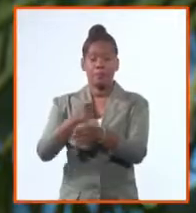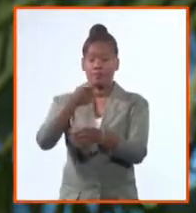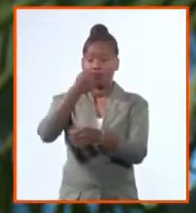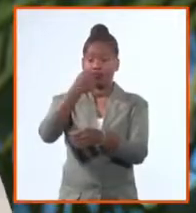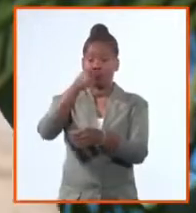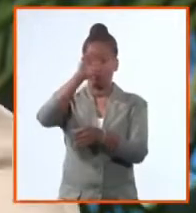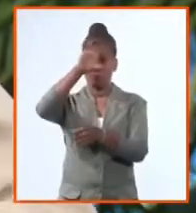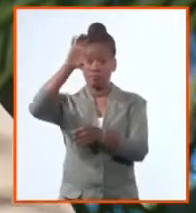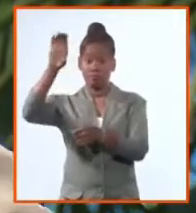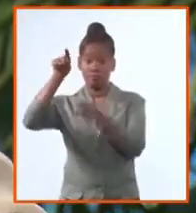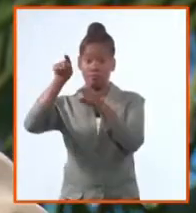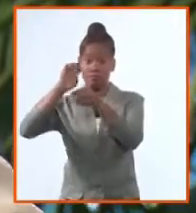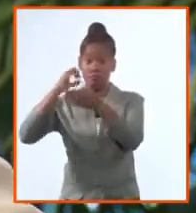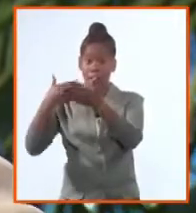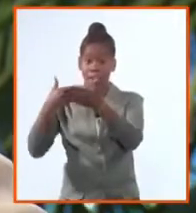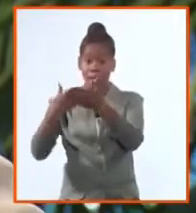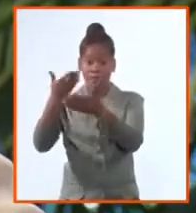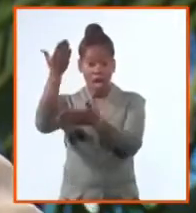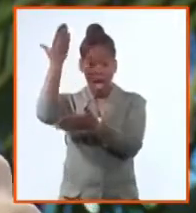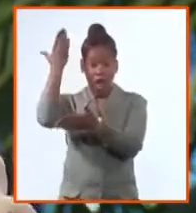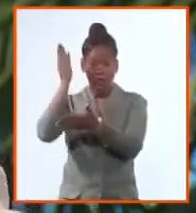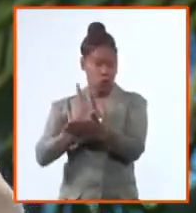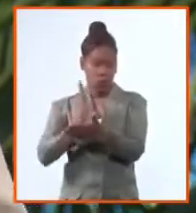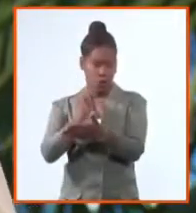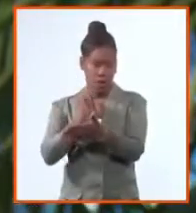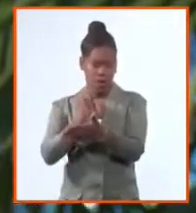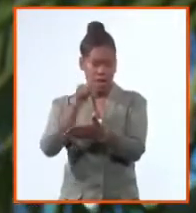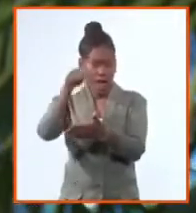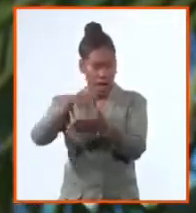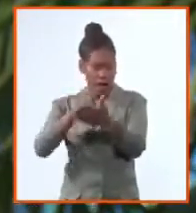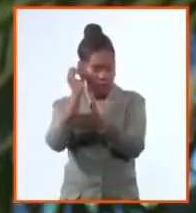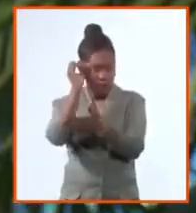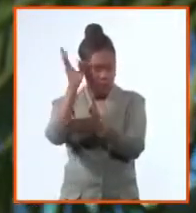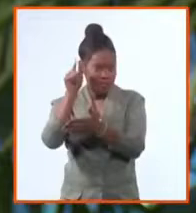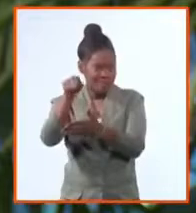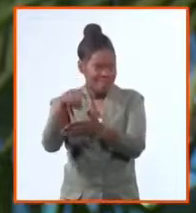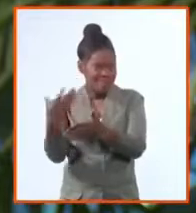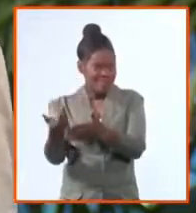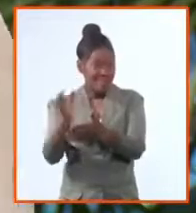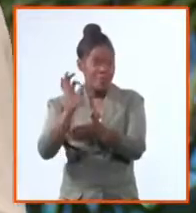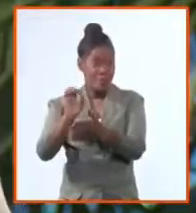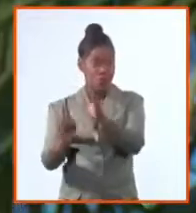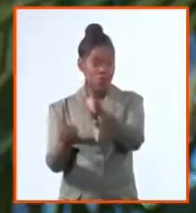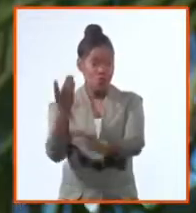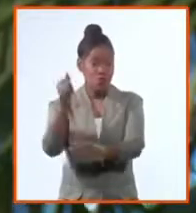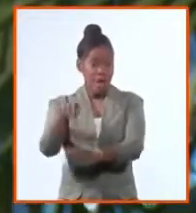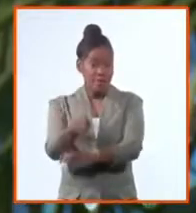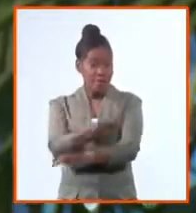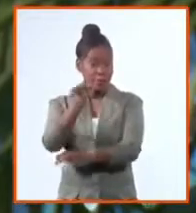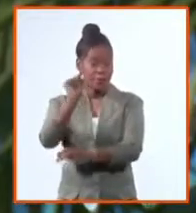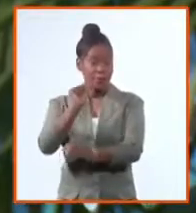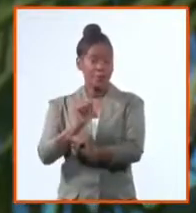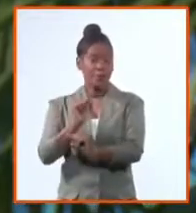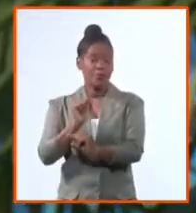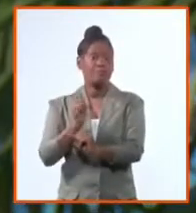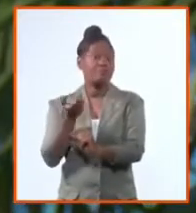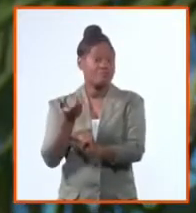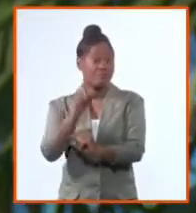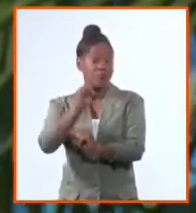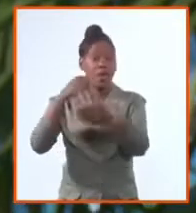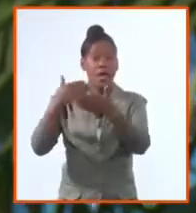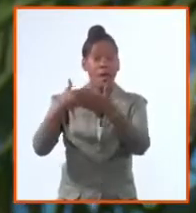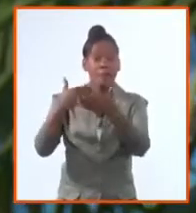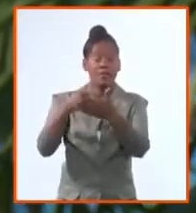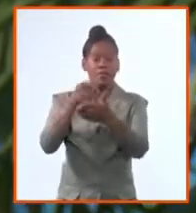estudiado, bueno, las empresas de BioCuba Pharma no existían en la década del 80, es decir, no estaban en ninguna parte, es decir, se crearon nuevas